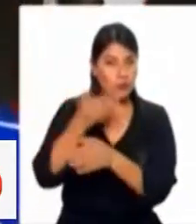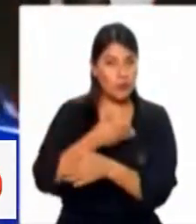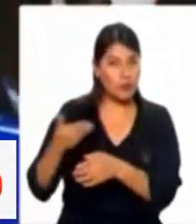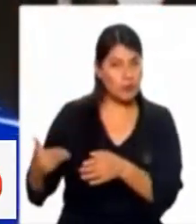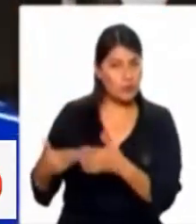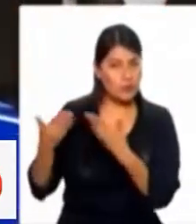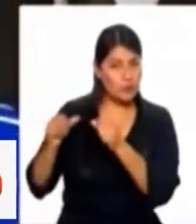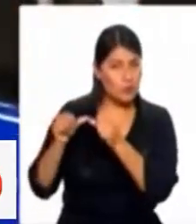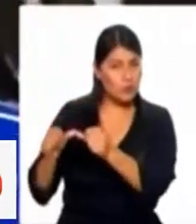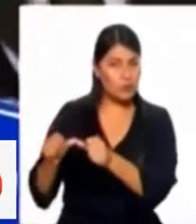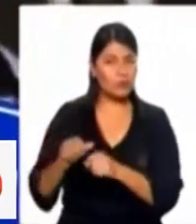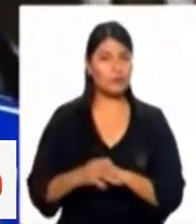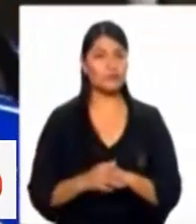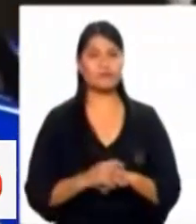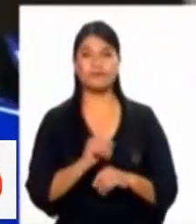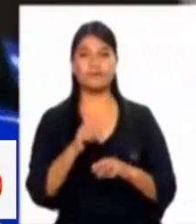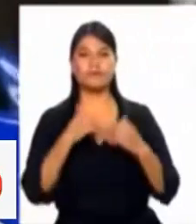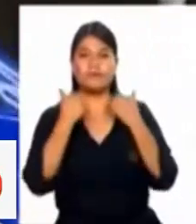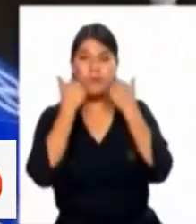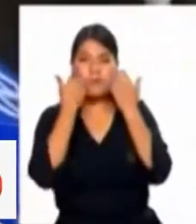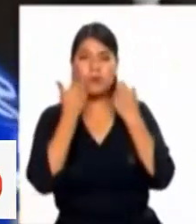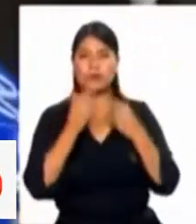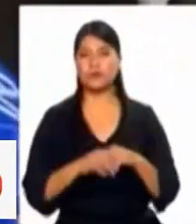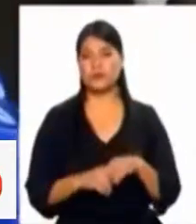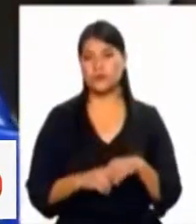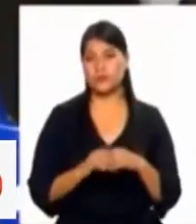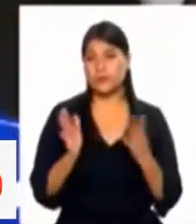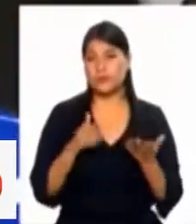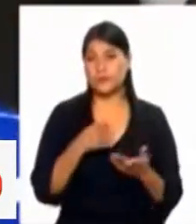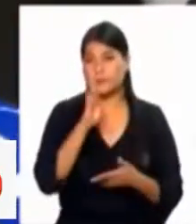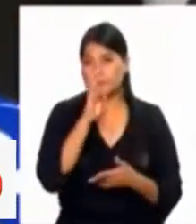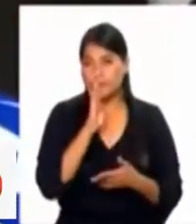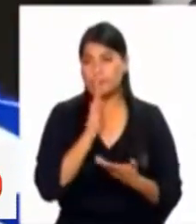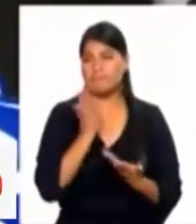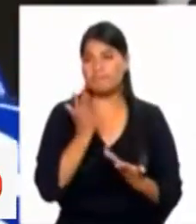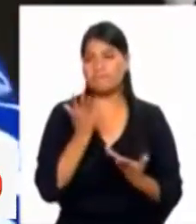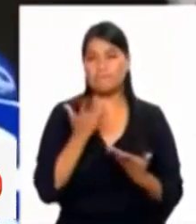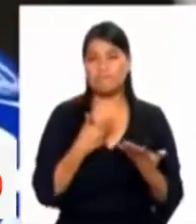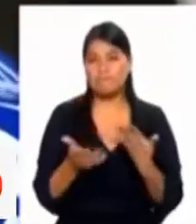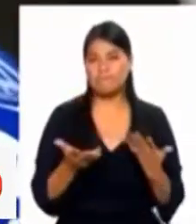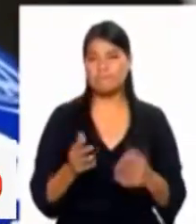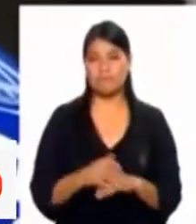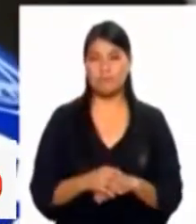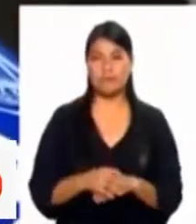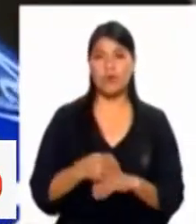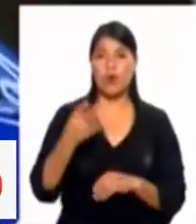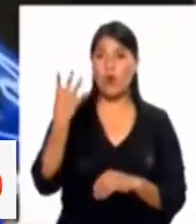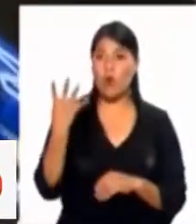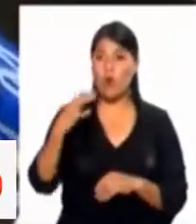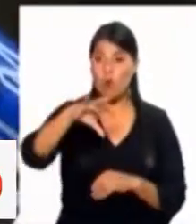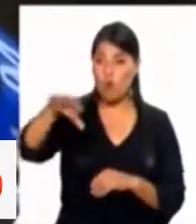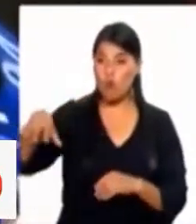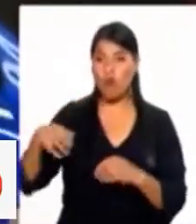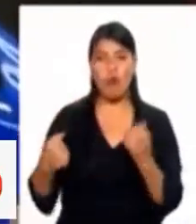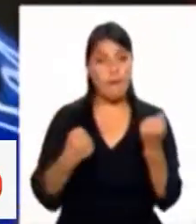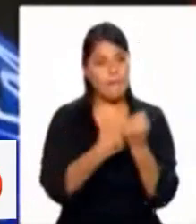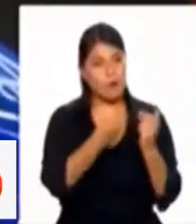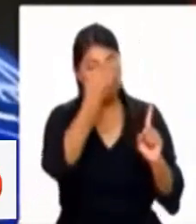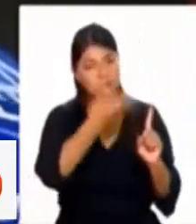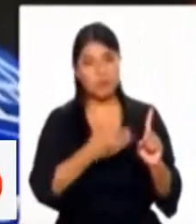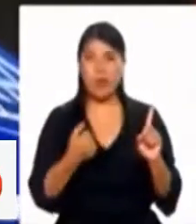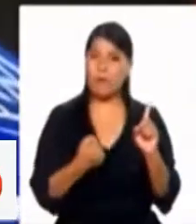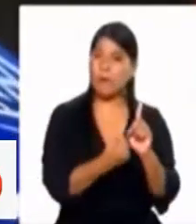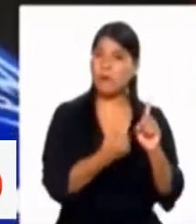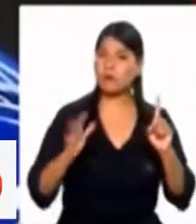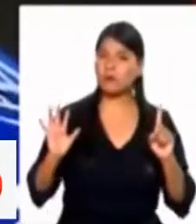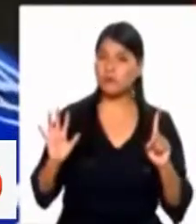Es vergonzoso, intolerable. Pero ¿qué hacemos si hay cuatro bancadas que lo sostienen?